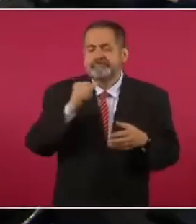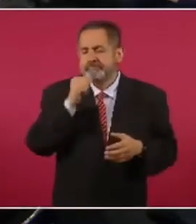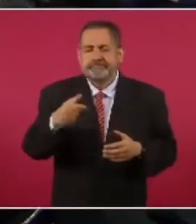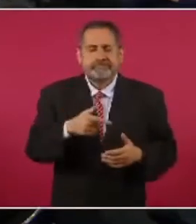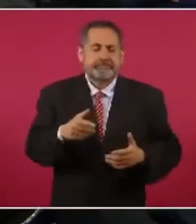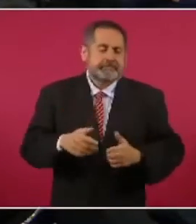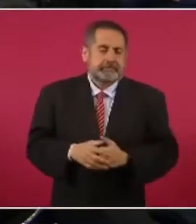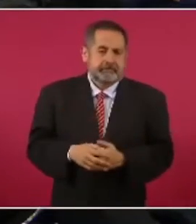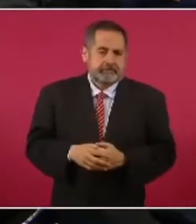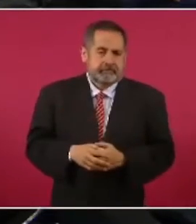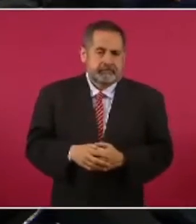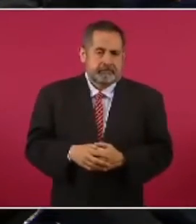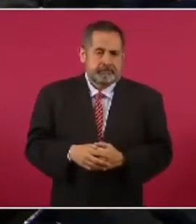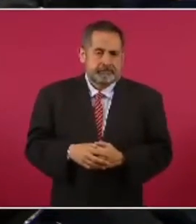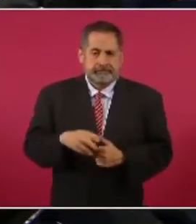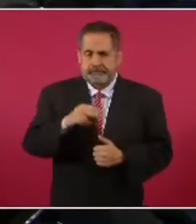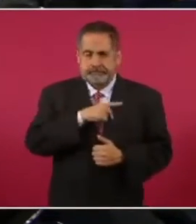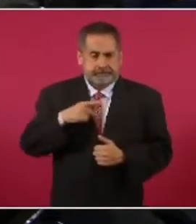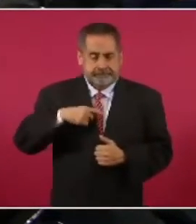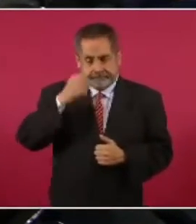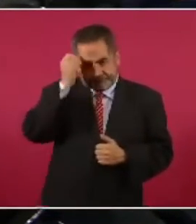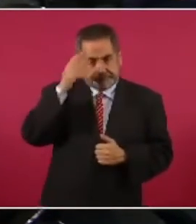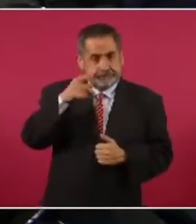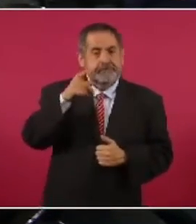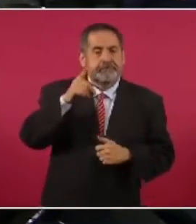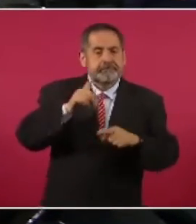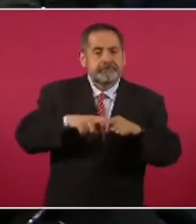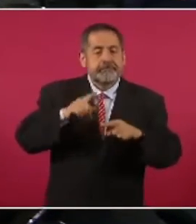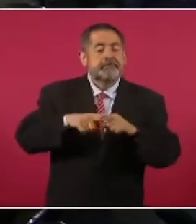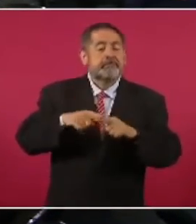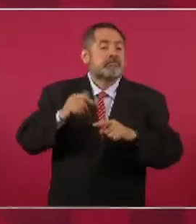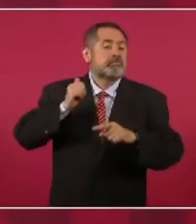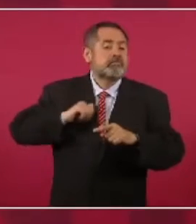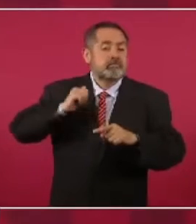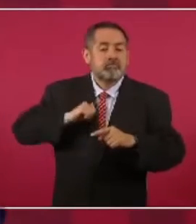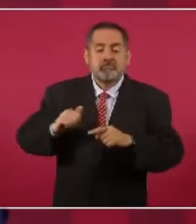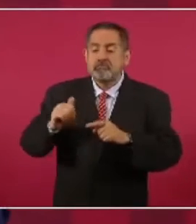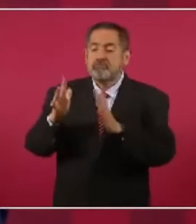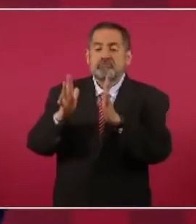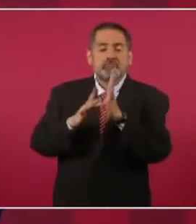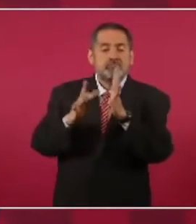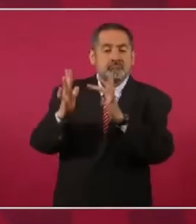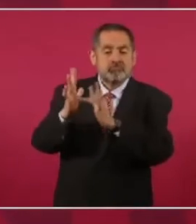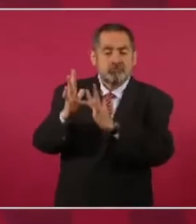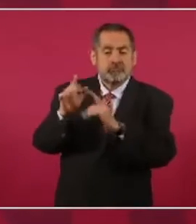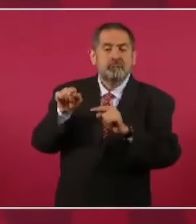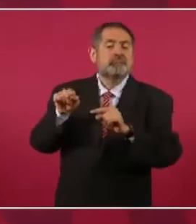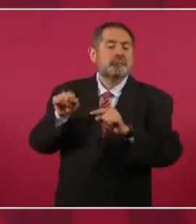Y no hay que olvidar que Cristo Jesús